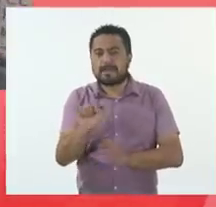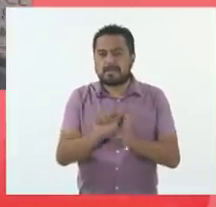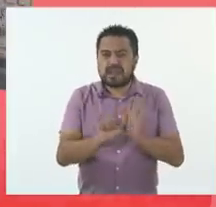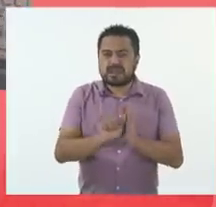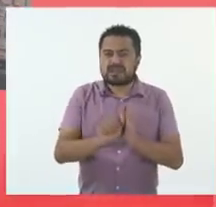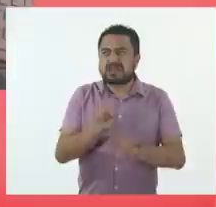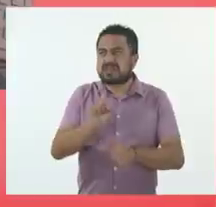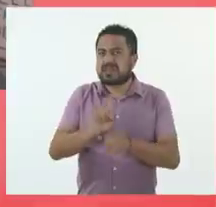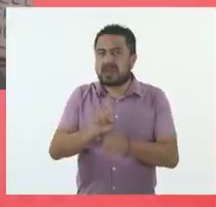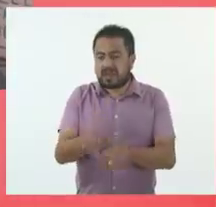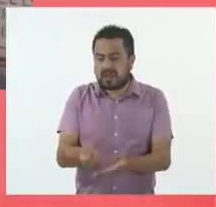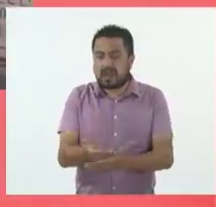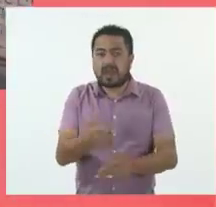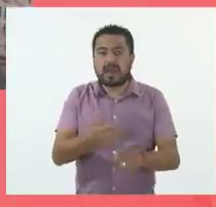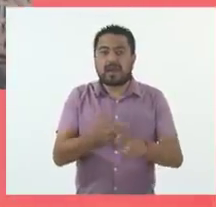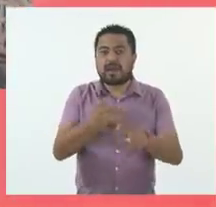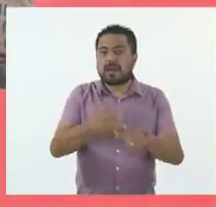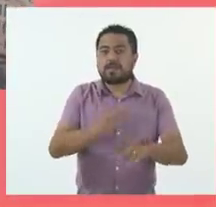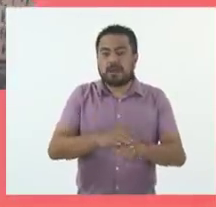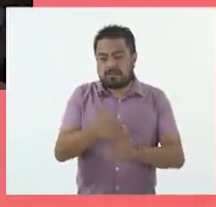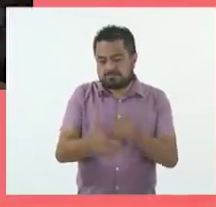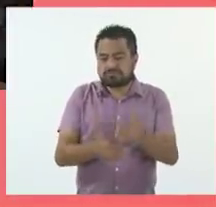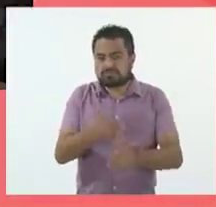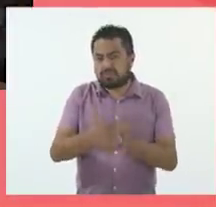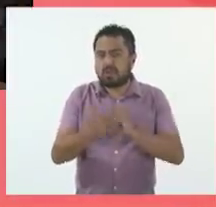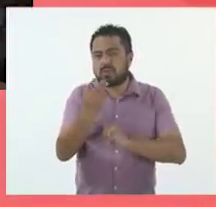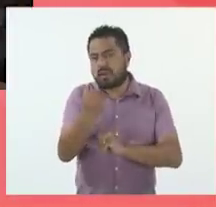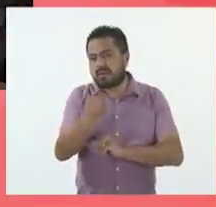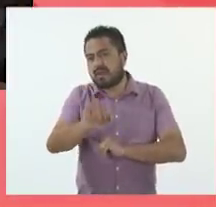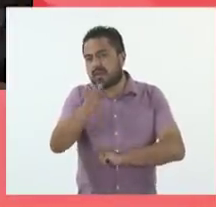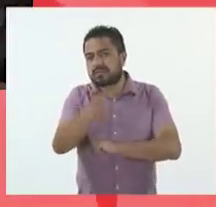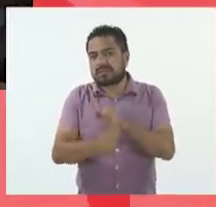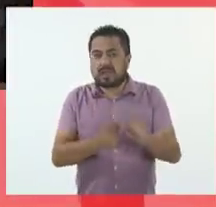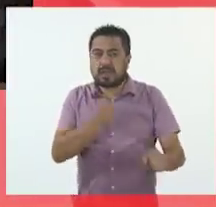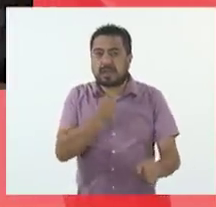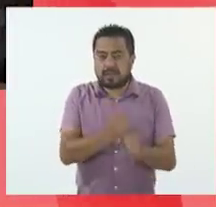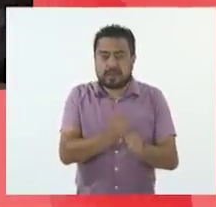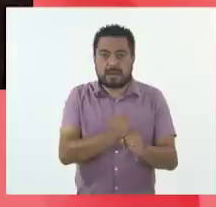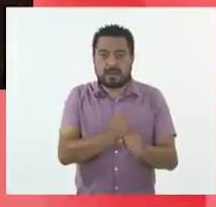días de nacidos hasta ya más avanzaditos, de 9, 11 años.